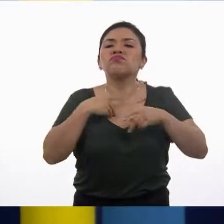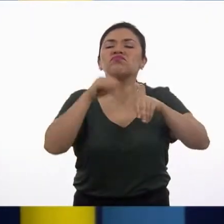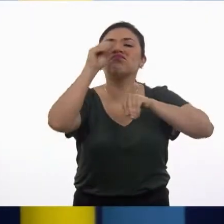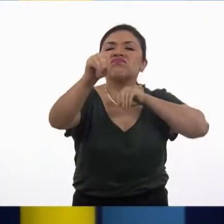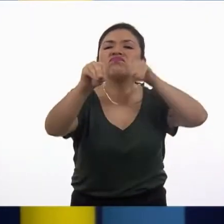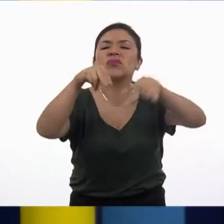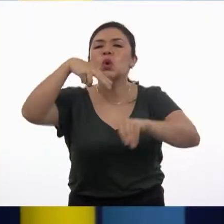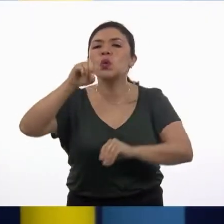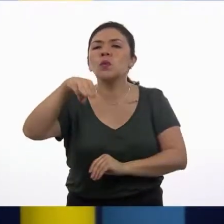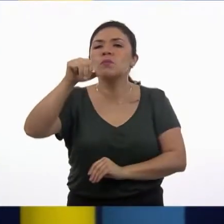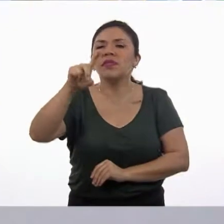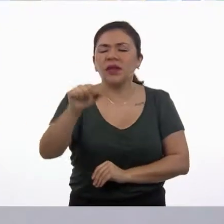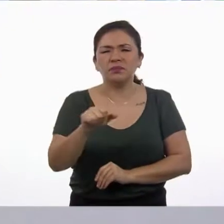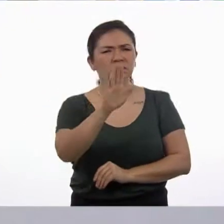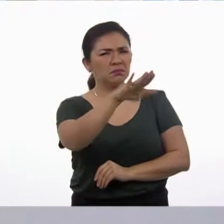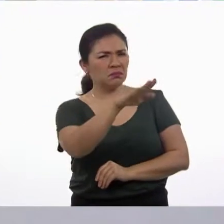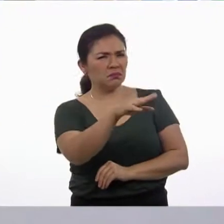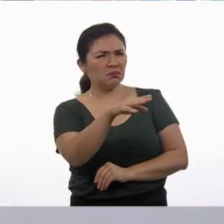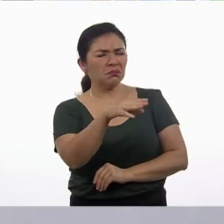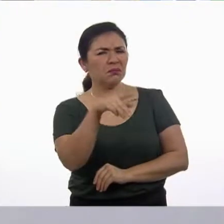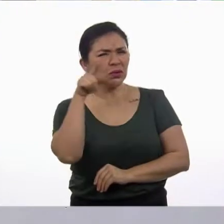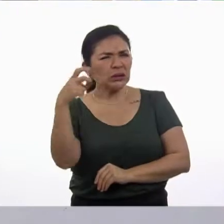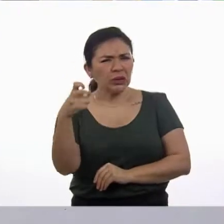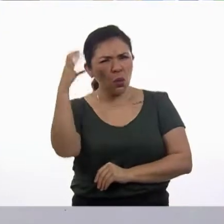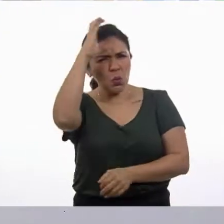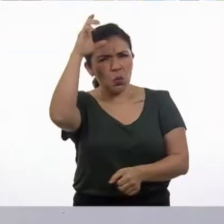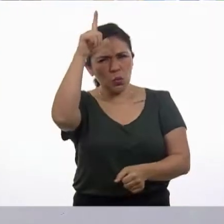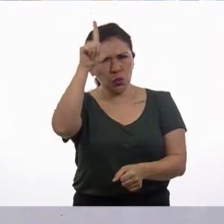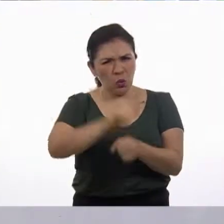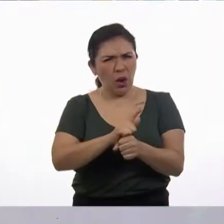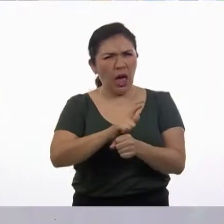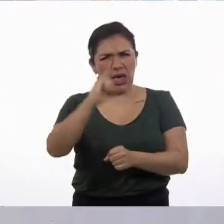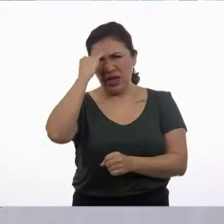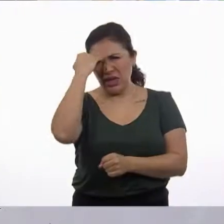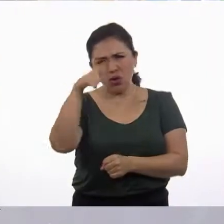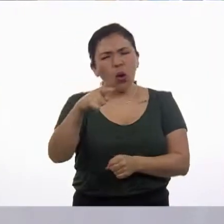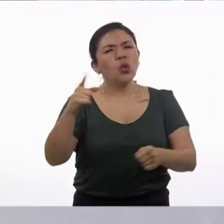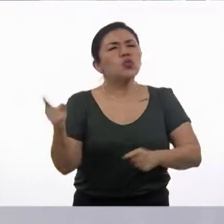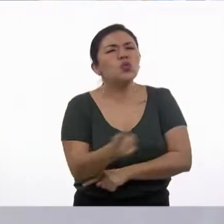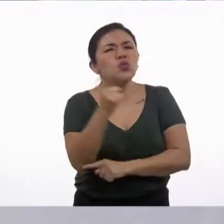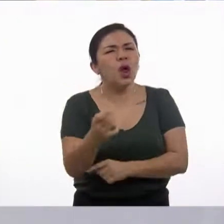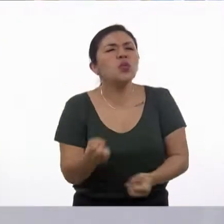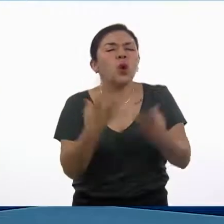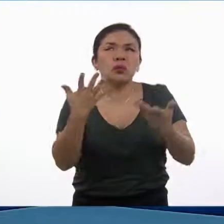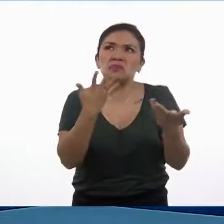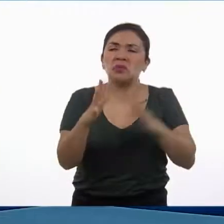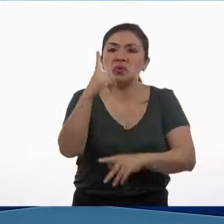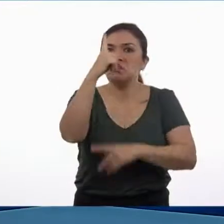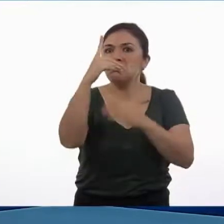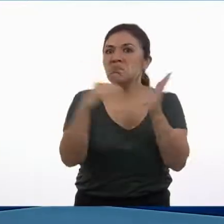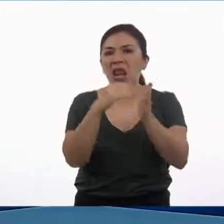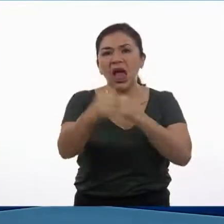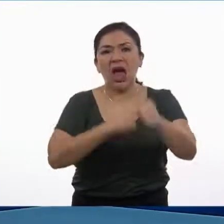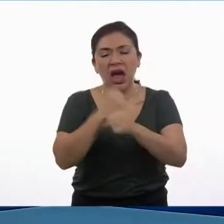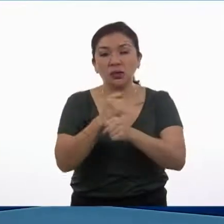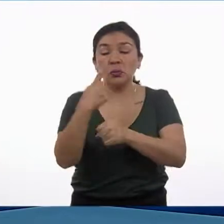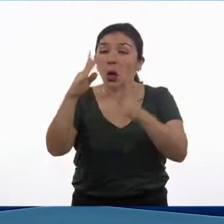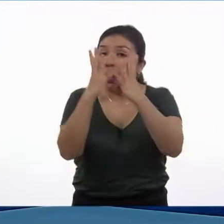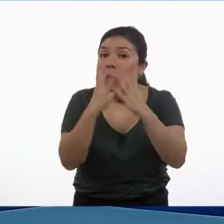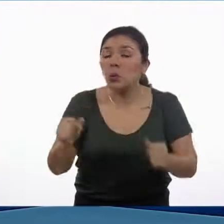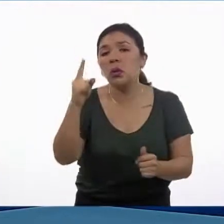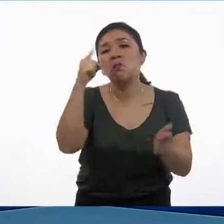las culturas del Indo? Más de 1000 años. Pero finalmente desaparecieron entre el año 1700 y